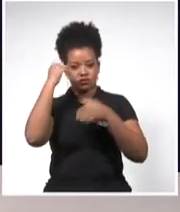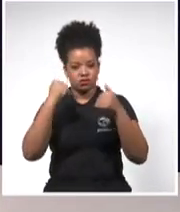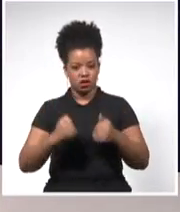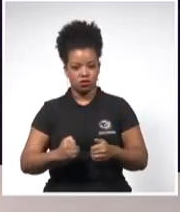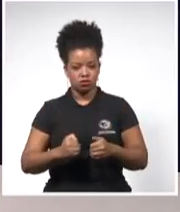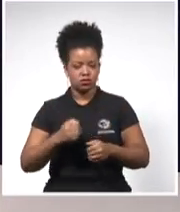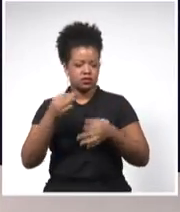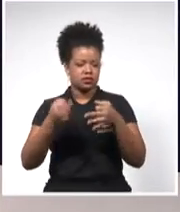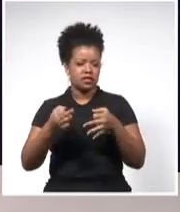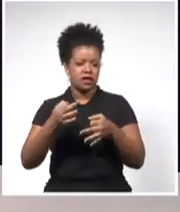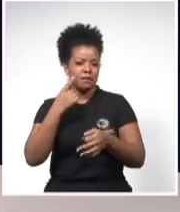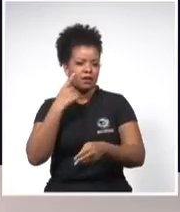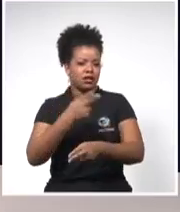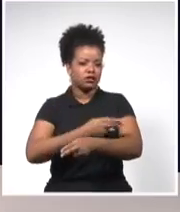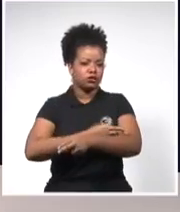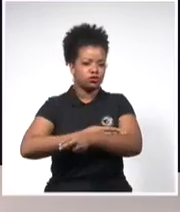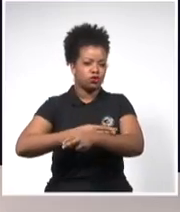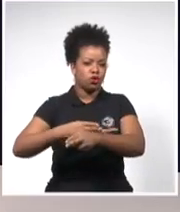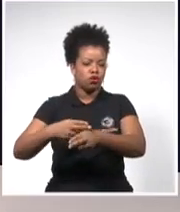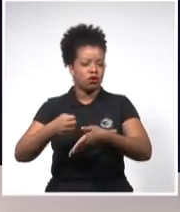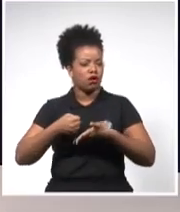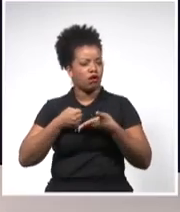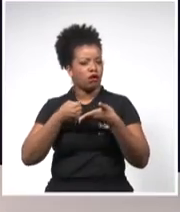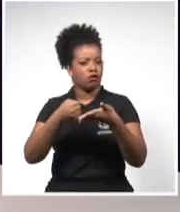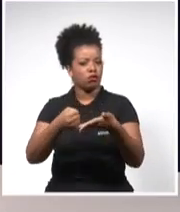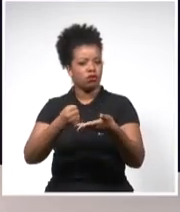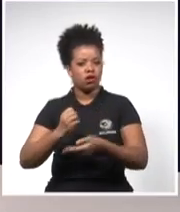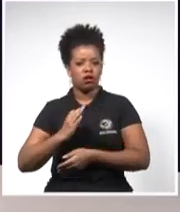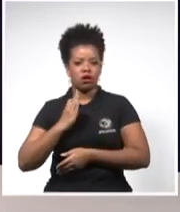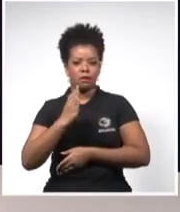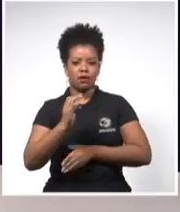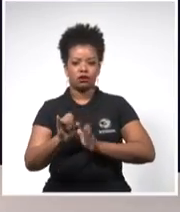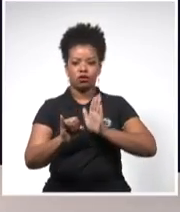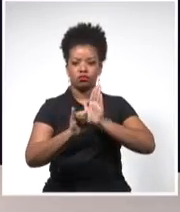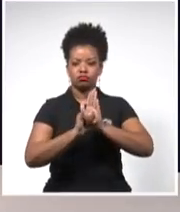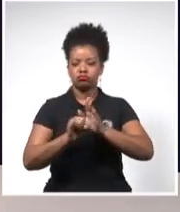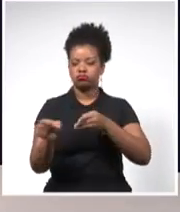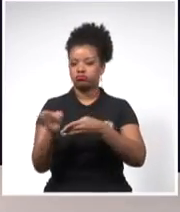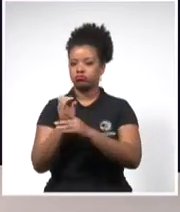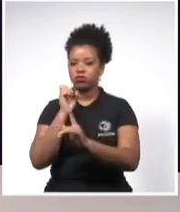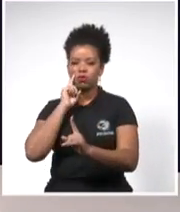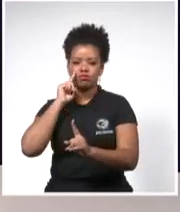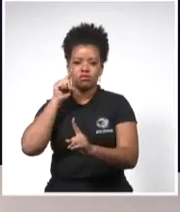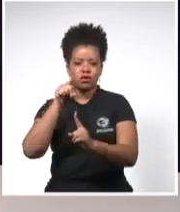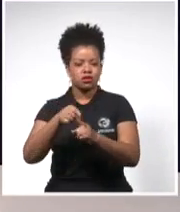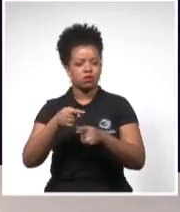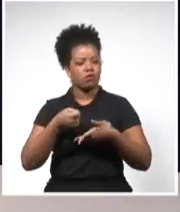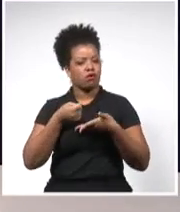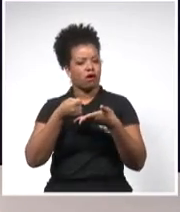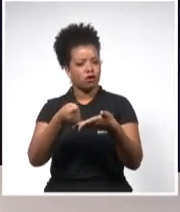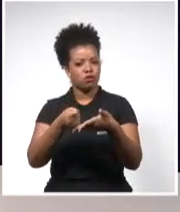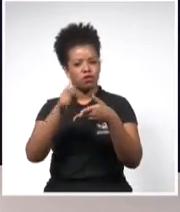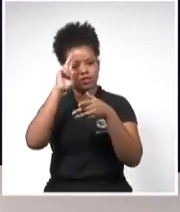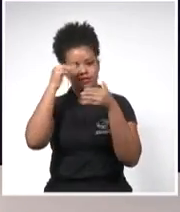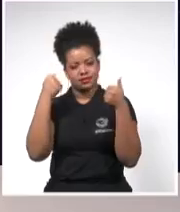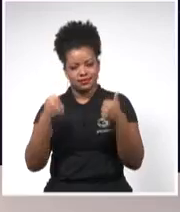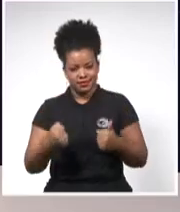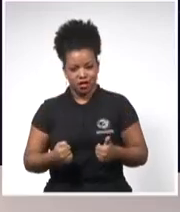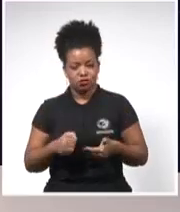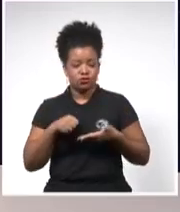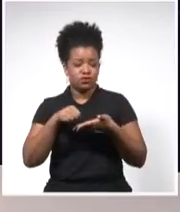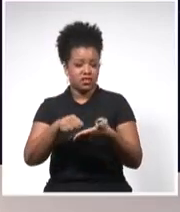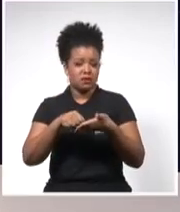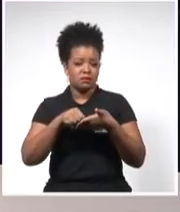la cooperación, el respeto, la identificación común de metas y valores humanistas y el empeño en garantizar servicios de salud